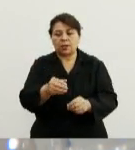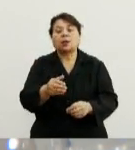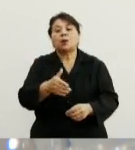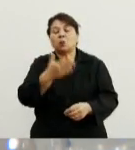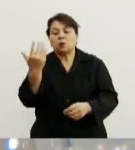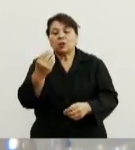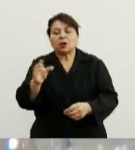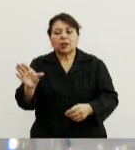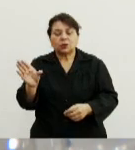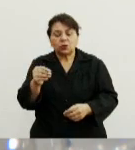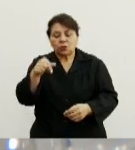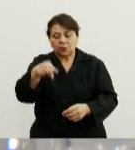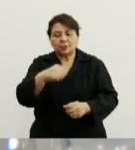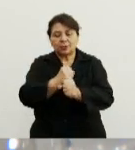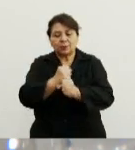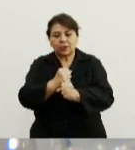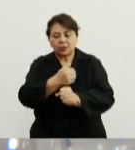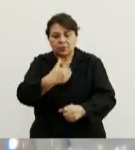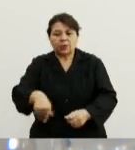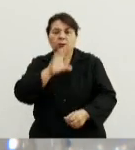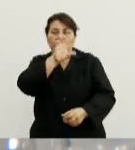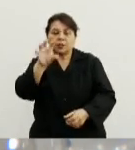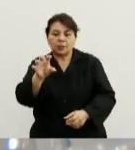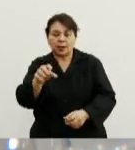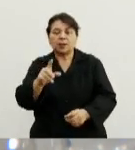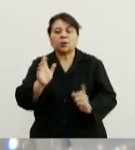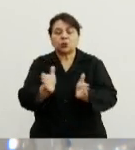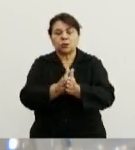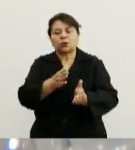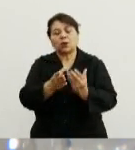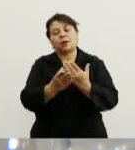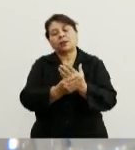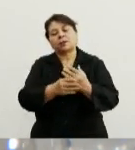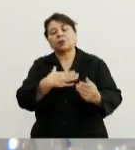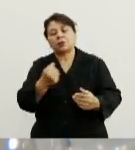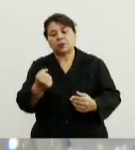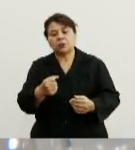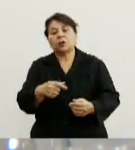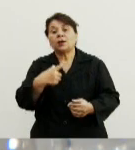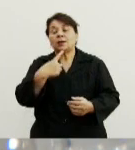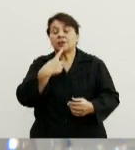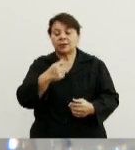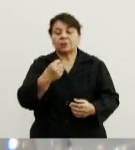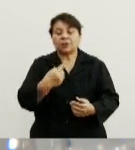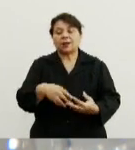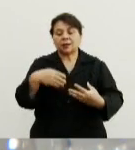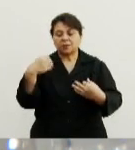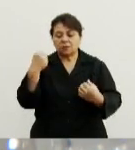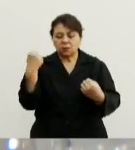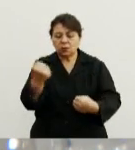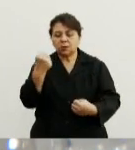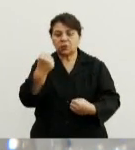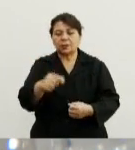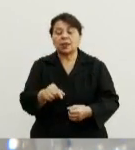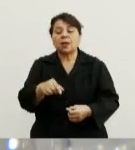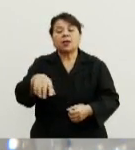realizando el gobierno provincial como así también el ministerio de salud por eso es importante destacar que te tienes que quedar en